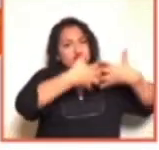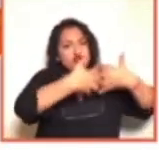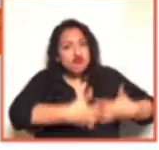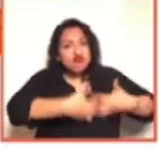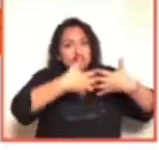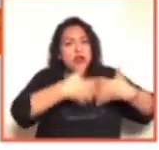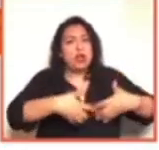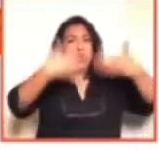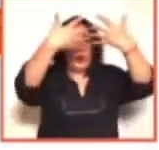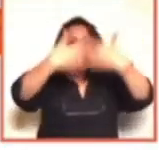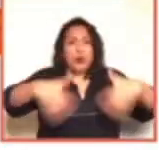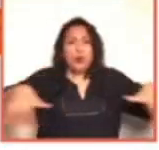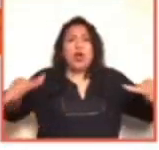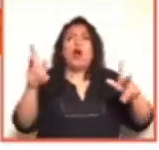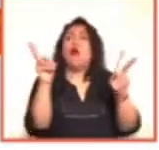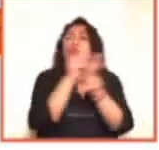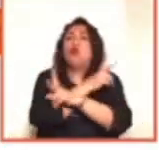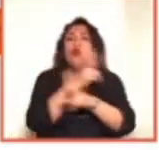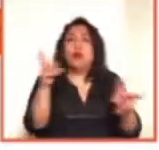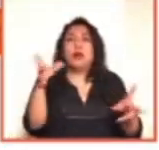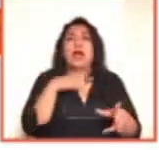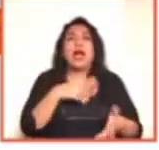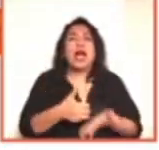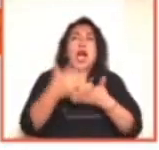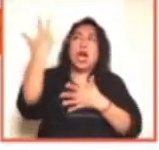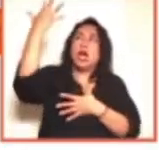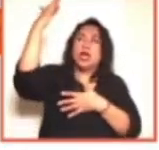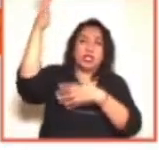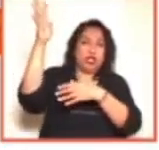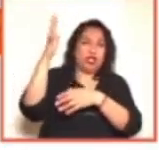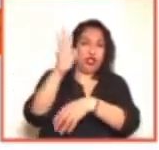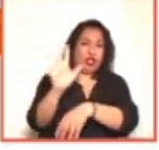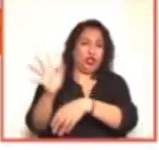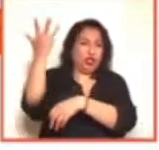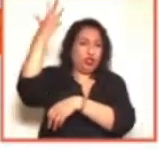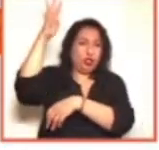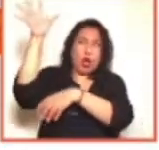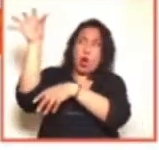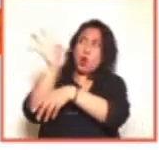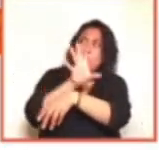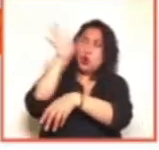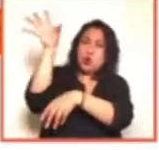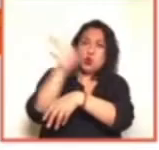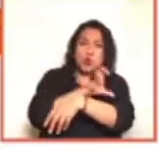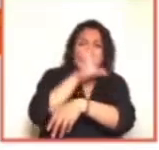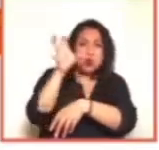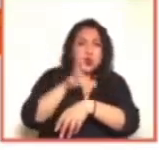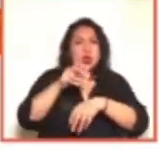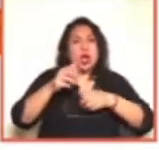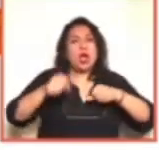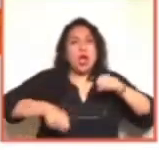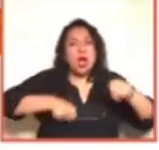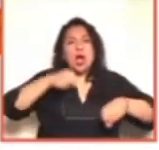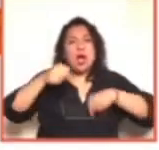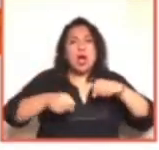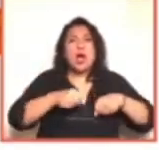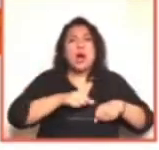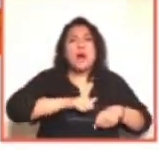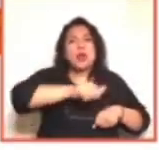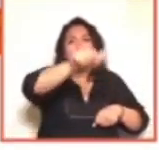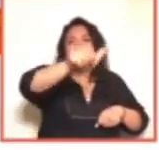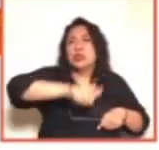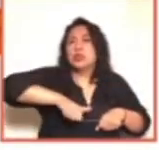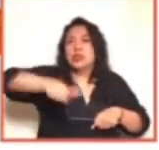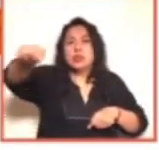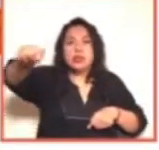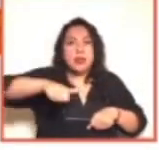aire libre. Con ayuda de celdas solares colocadas en una camioneta, se reúne energía en los trayectos de comunidad en comunidad para alimentar